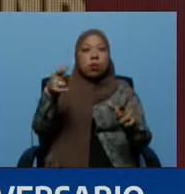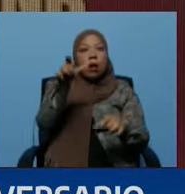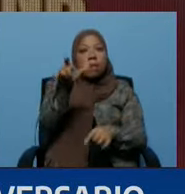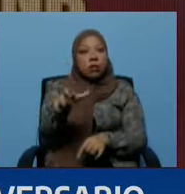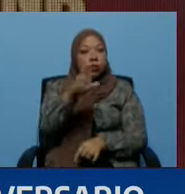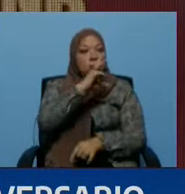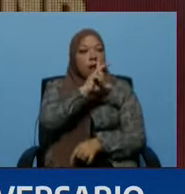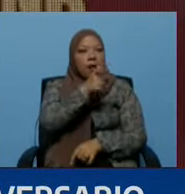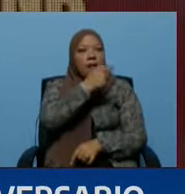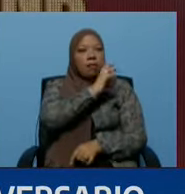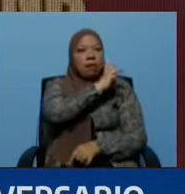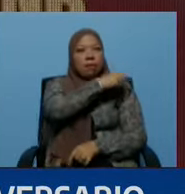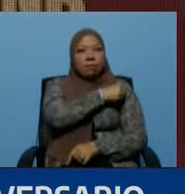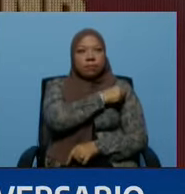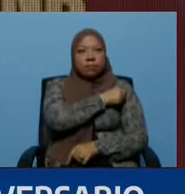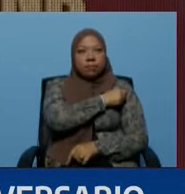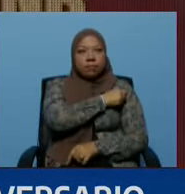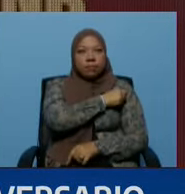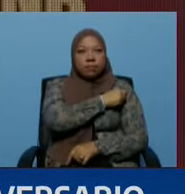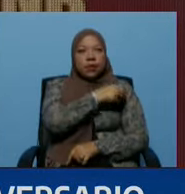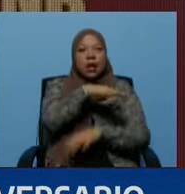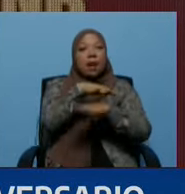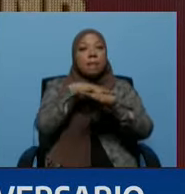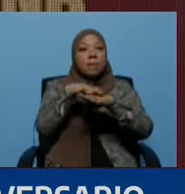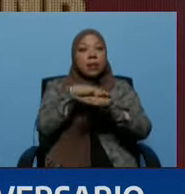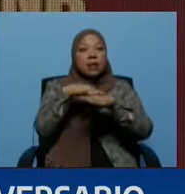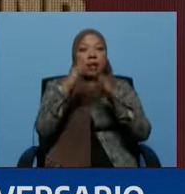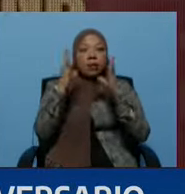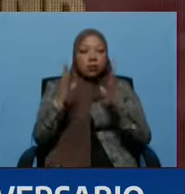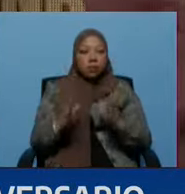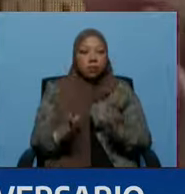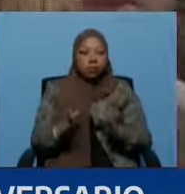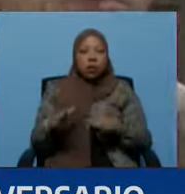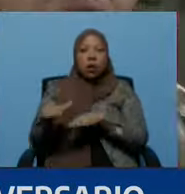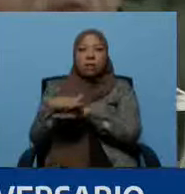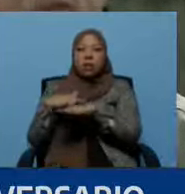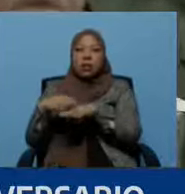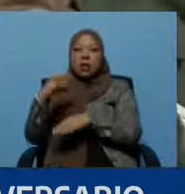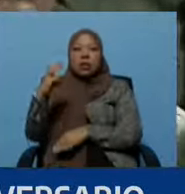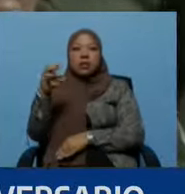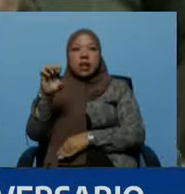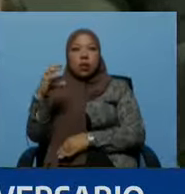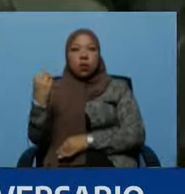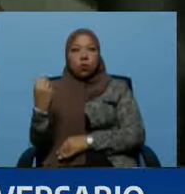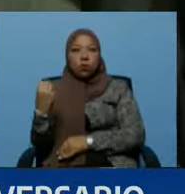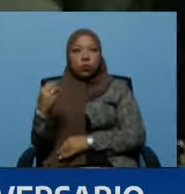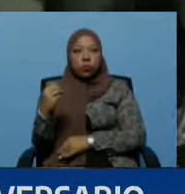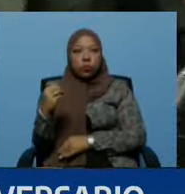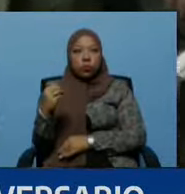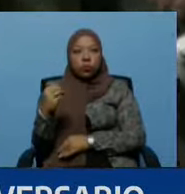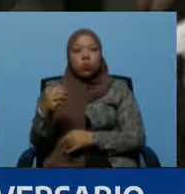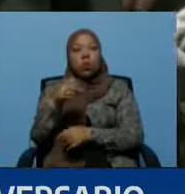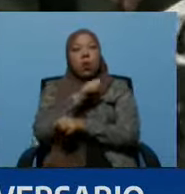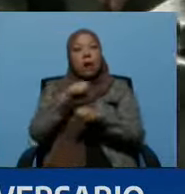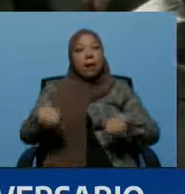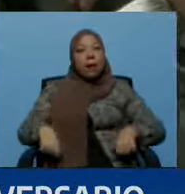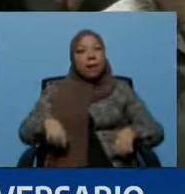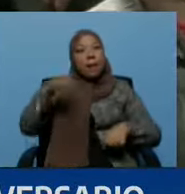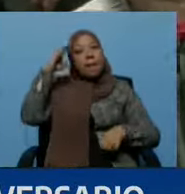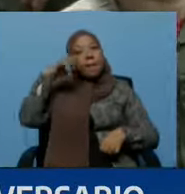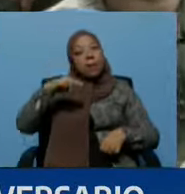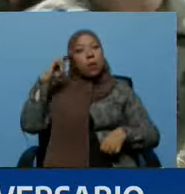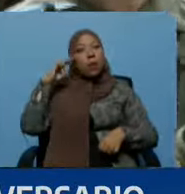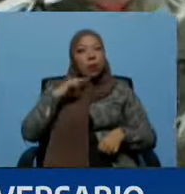generales, ministros, comandantes del CEO, comandante de la Guardia Nacional